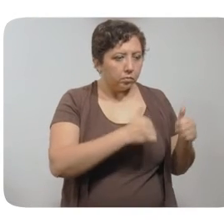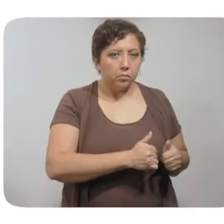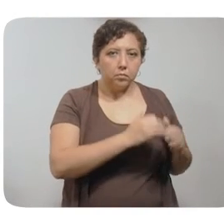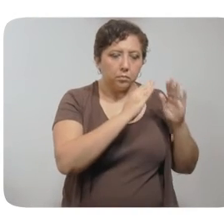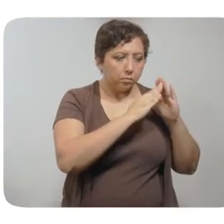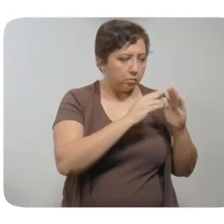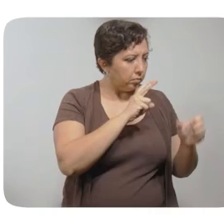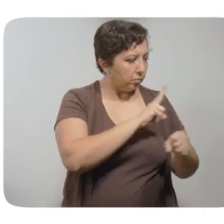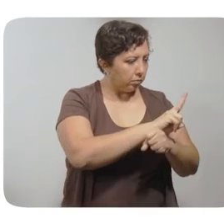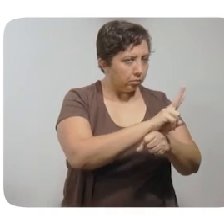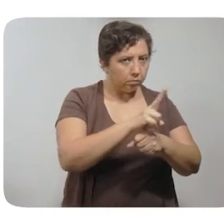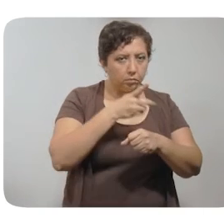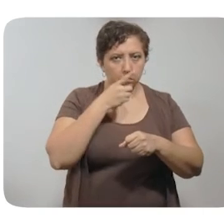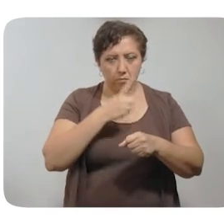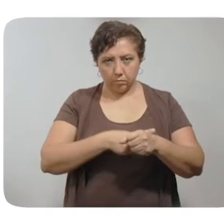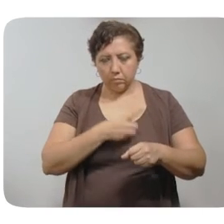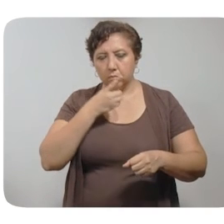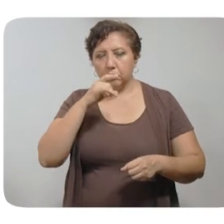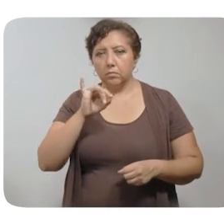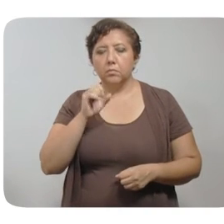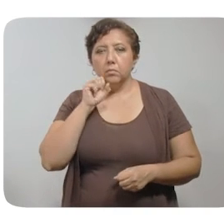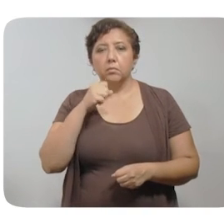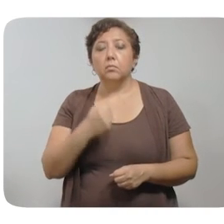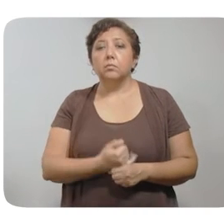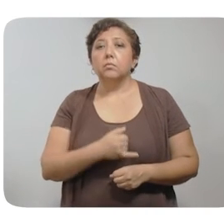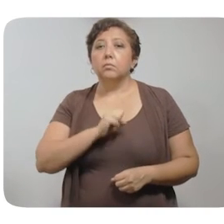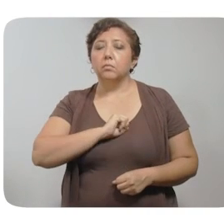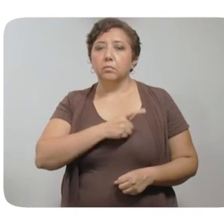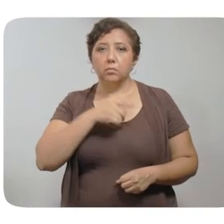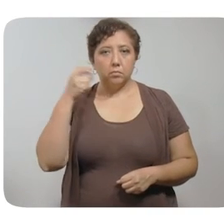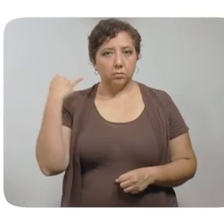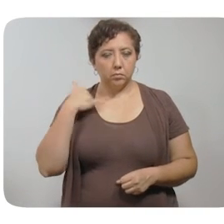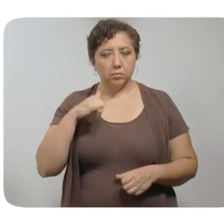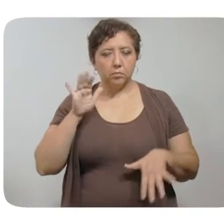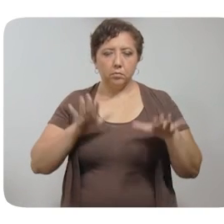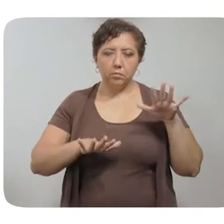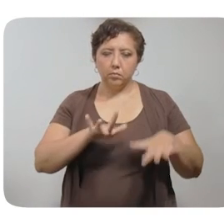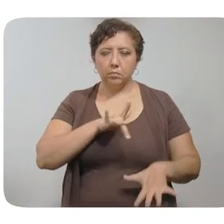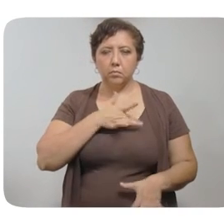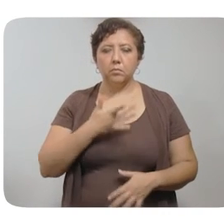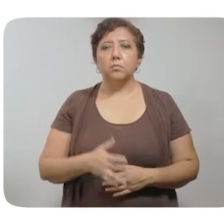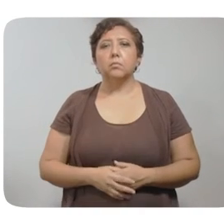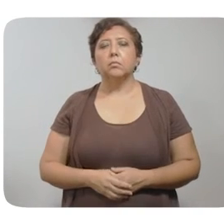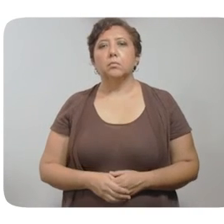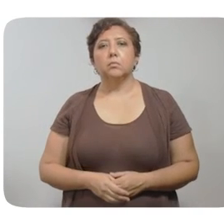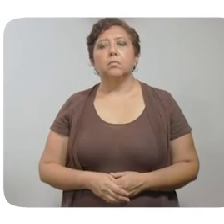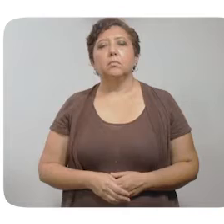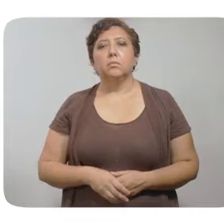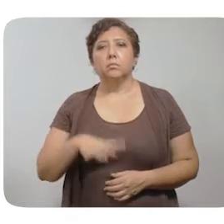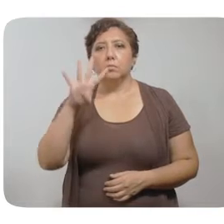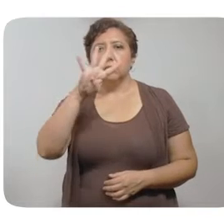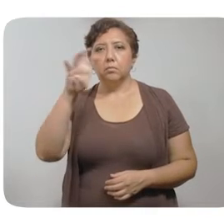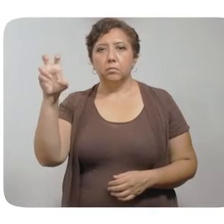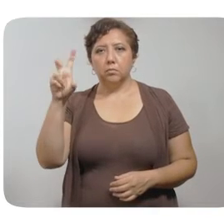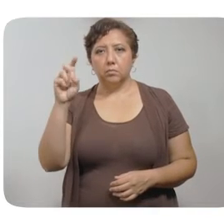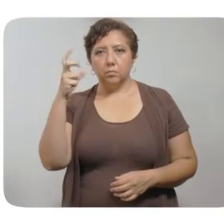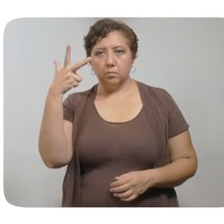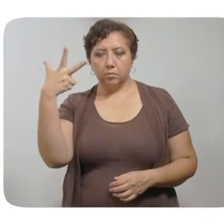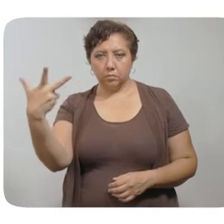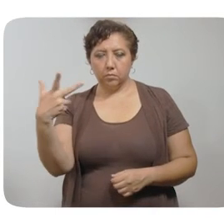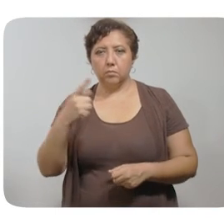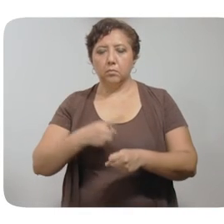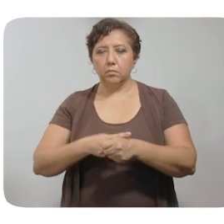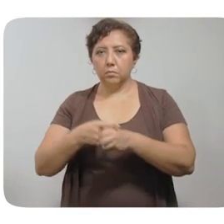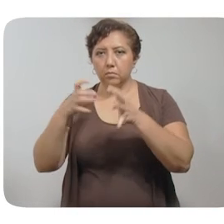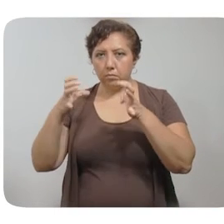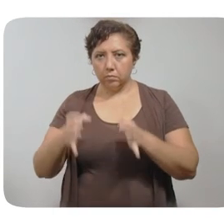monitoreadas constantemente por personal médico de la Secretaría de Salud de Yucatán. Presentan síntomas leves. 438 de los